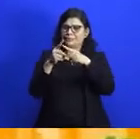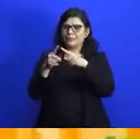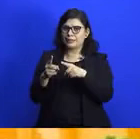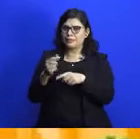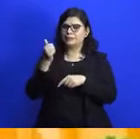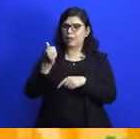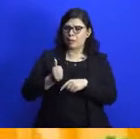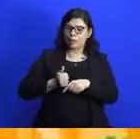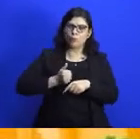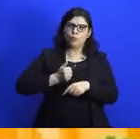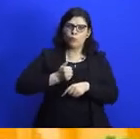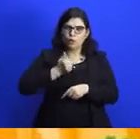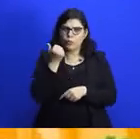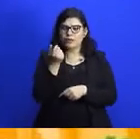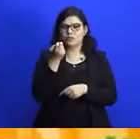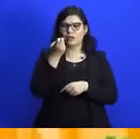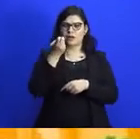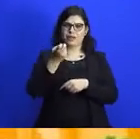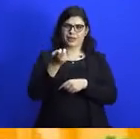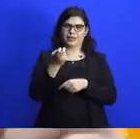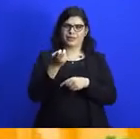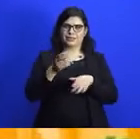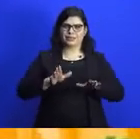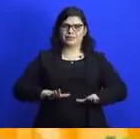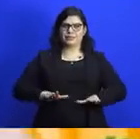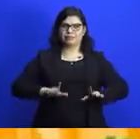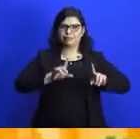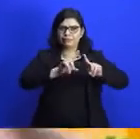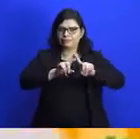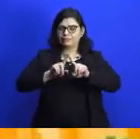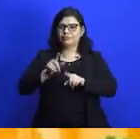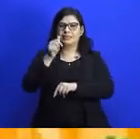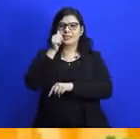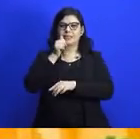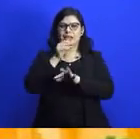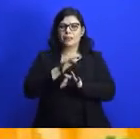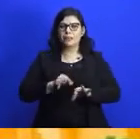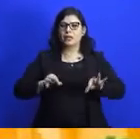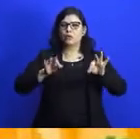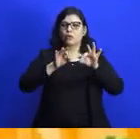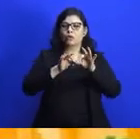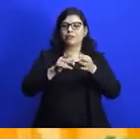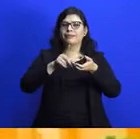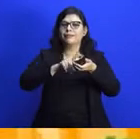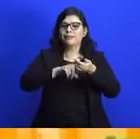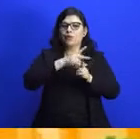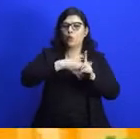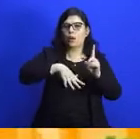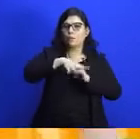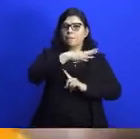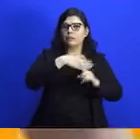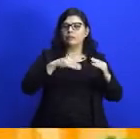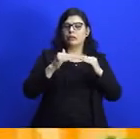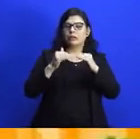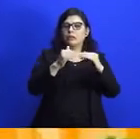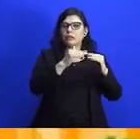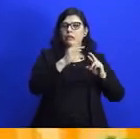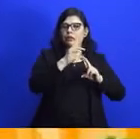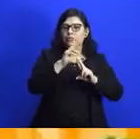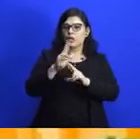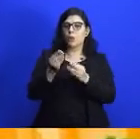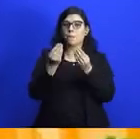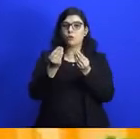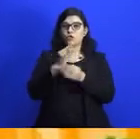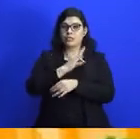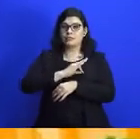incluso capitalicemos estas diferencias, siempre en entornos de equidad y respeto. Quiero felicitar a